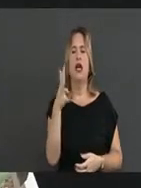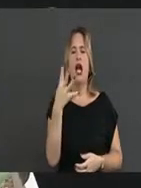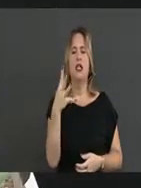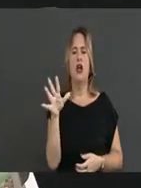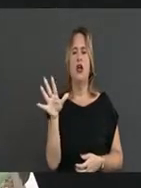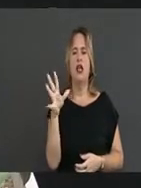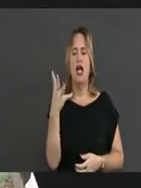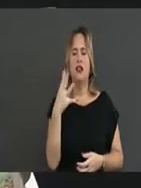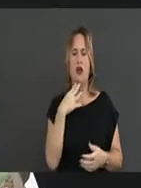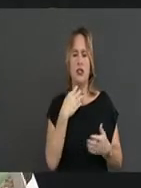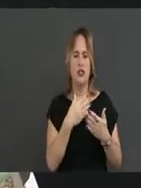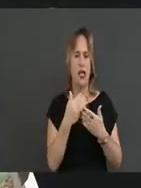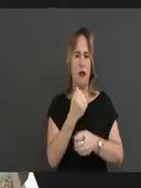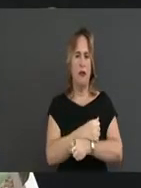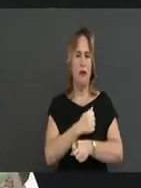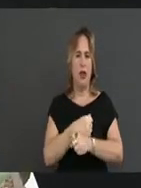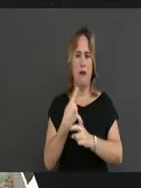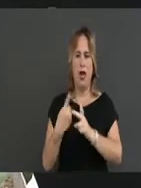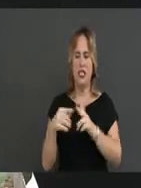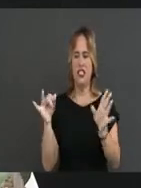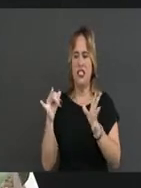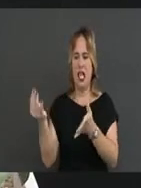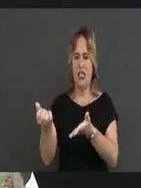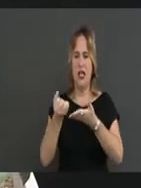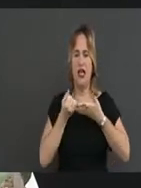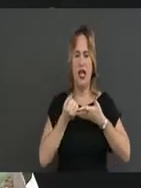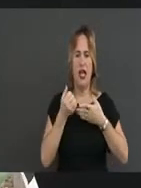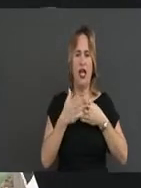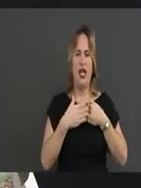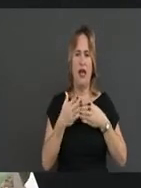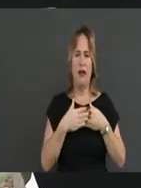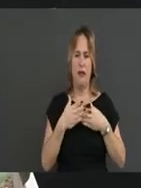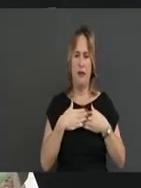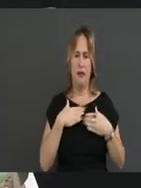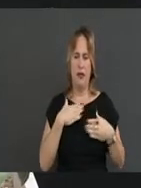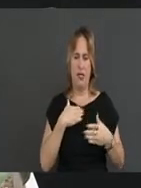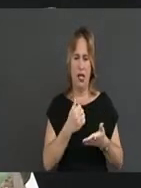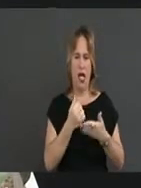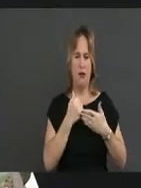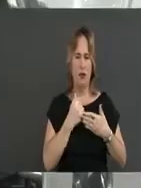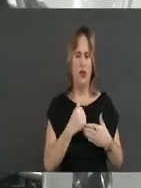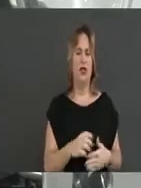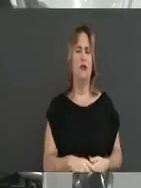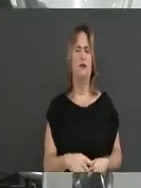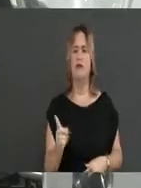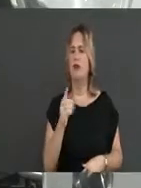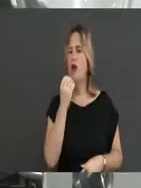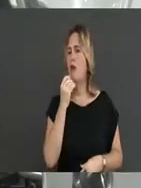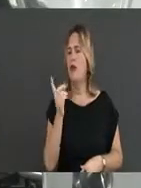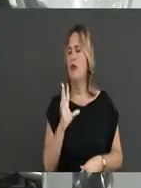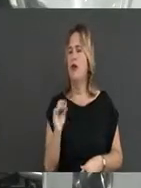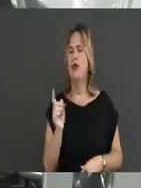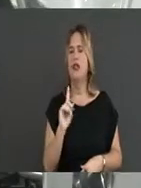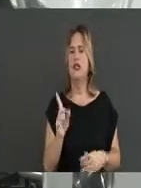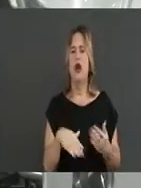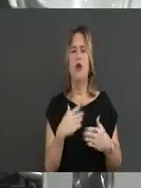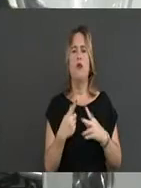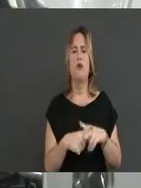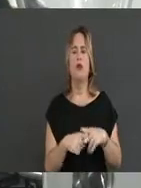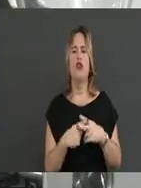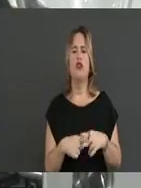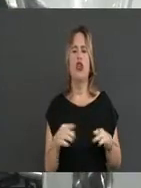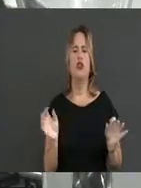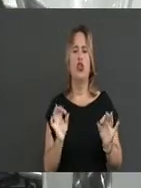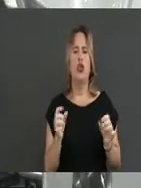7 nuestras y 7 de organismos que nos están apoyando. No podemos decir que eso es una solución